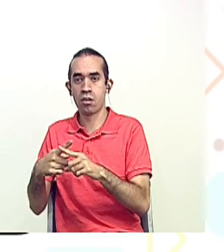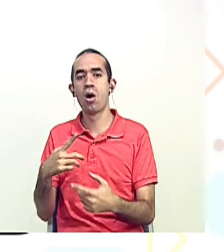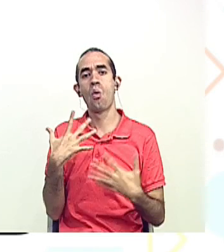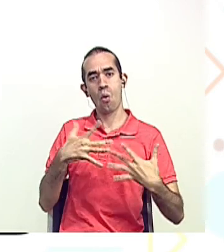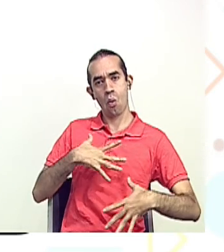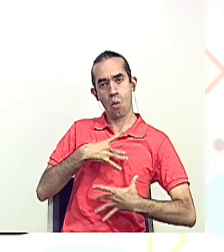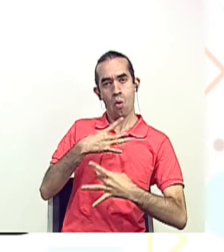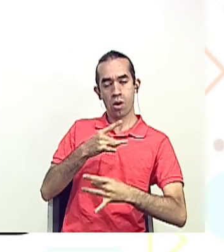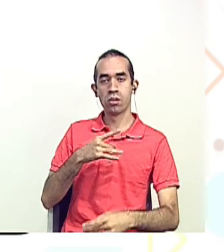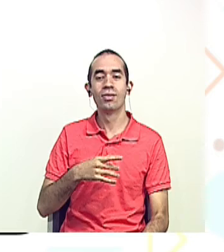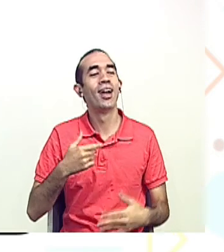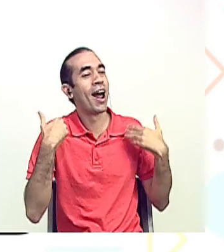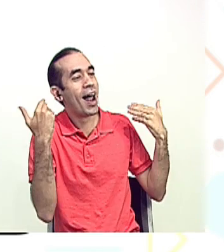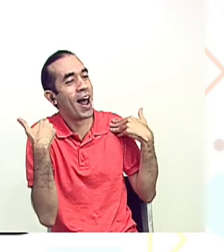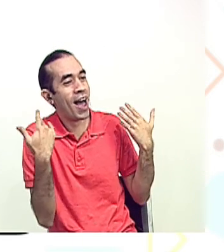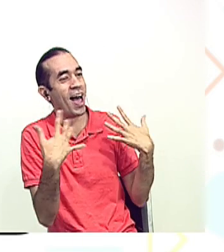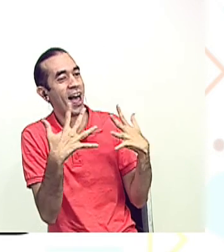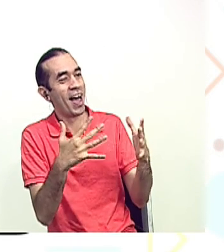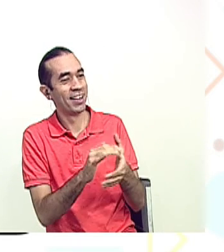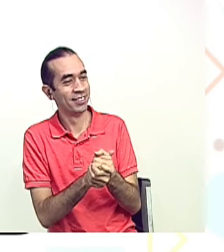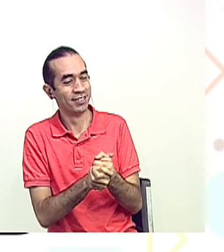Qué bueno, me alegra mucho.